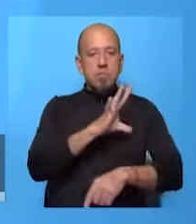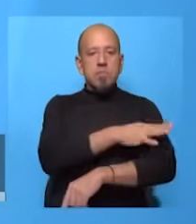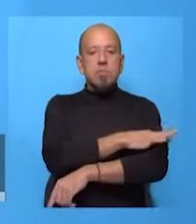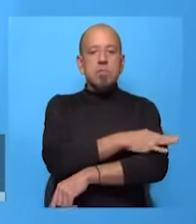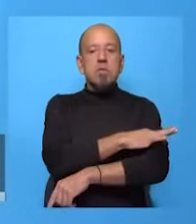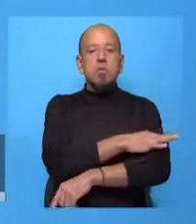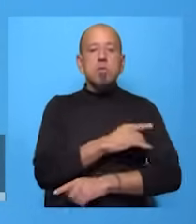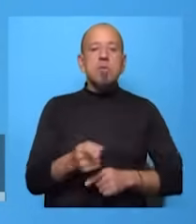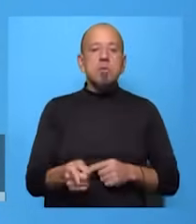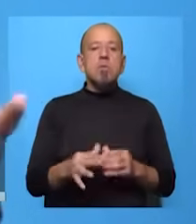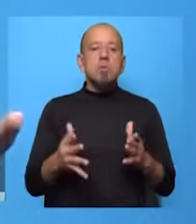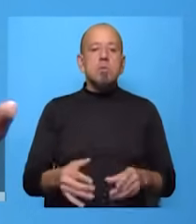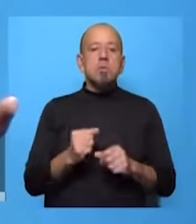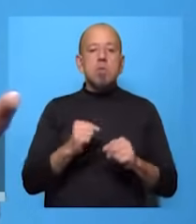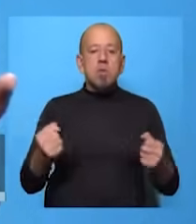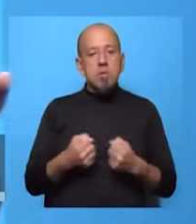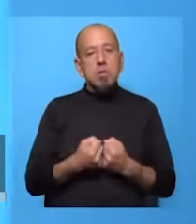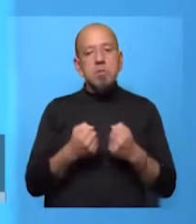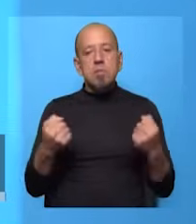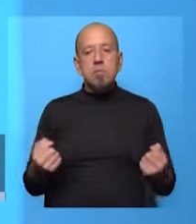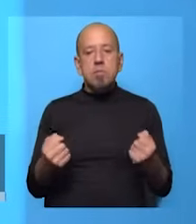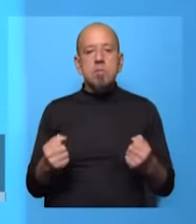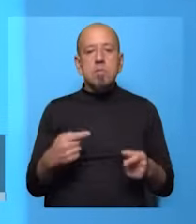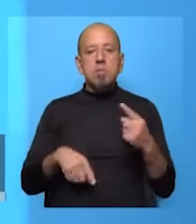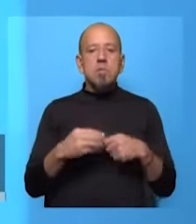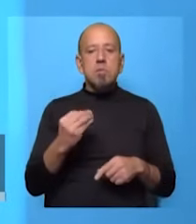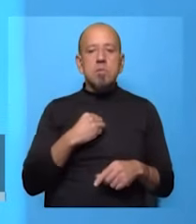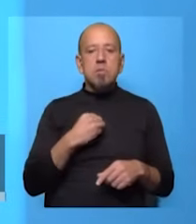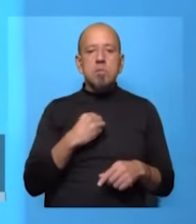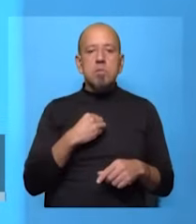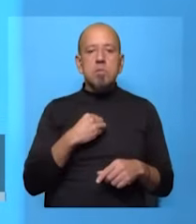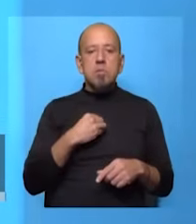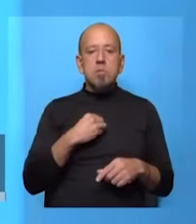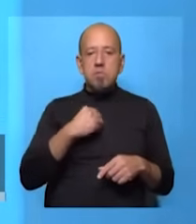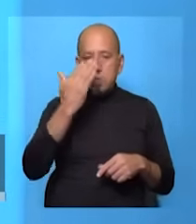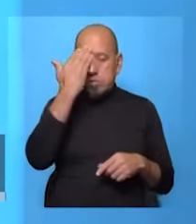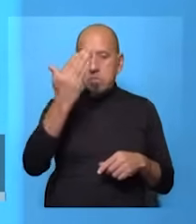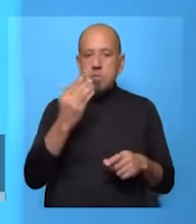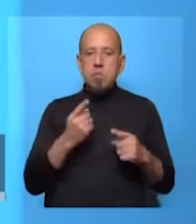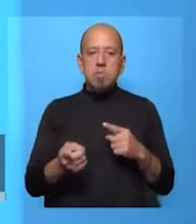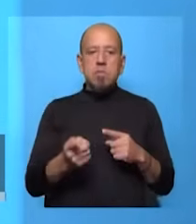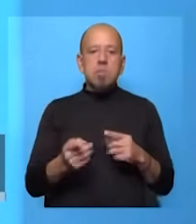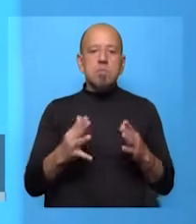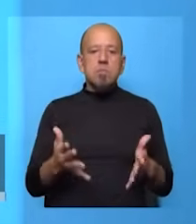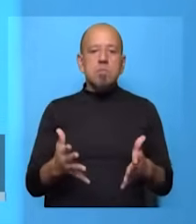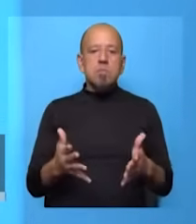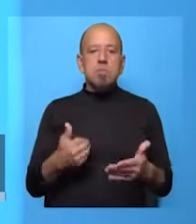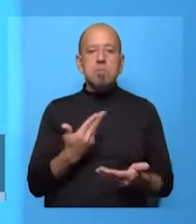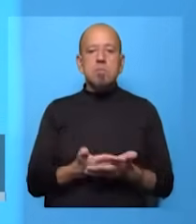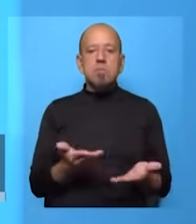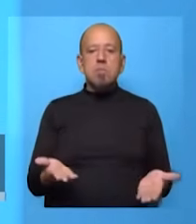capacidad de ampliar el horizonte de la confianza que tiene el frente amplio es decir el frente se tiene que presentar una